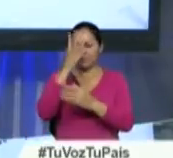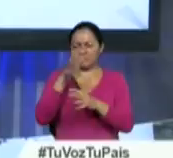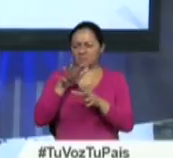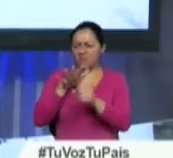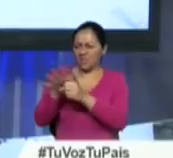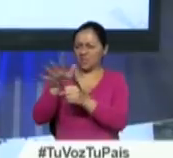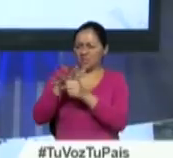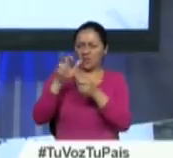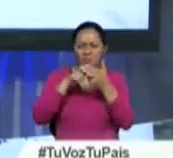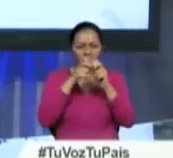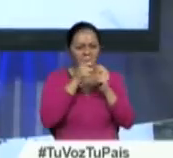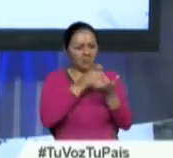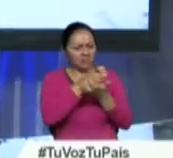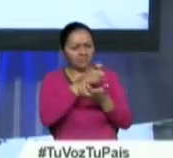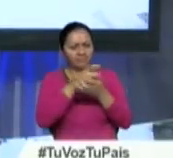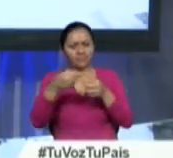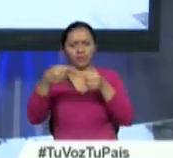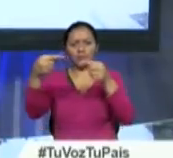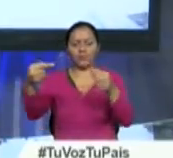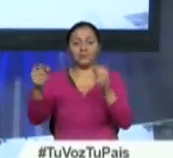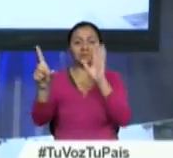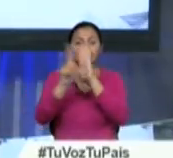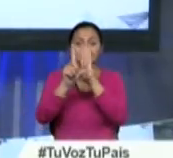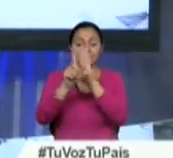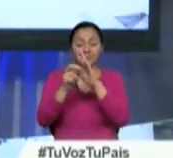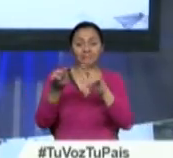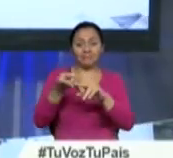de oposición. Esto en cuanto al proyecto de ley de